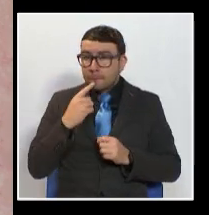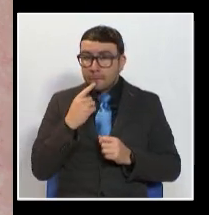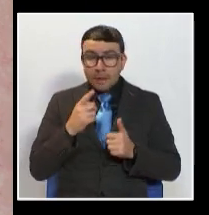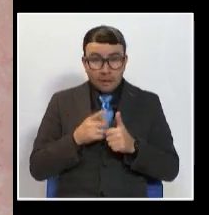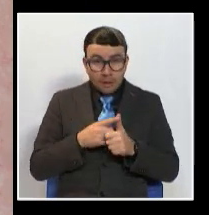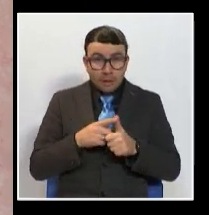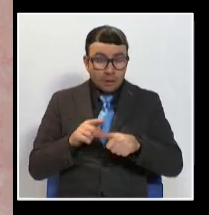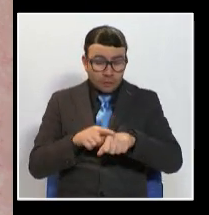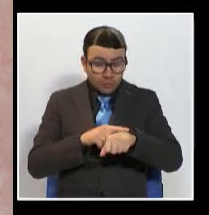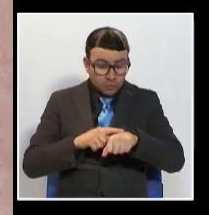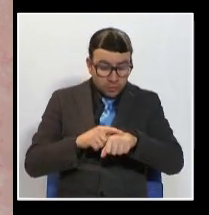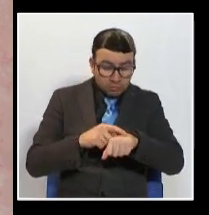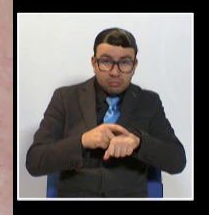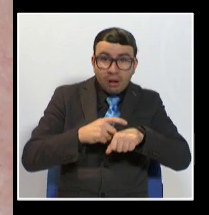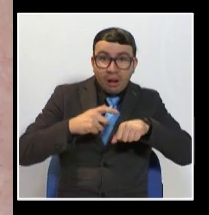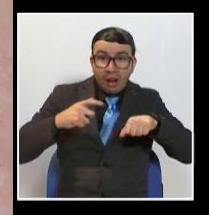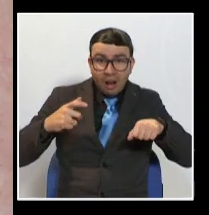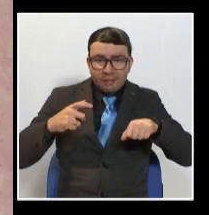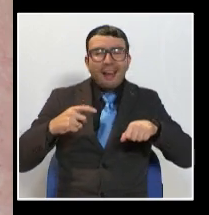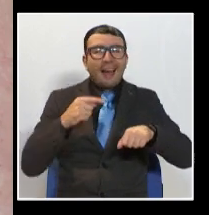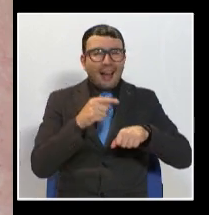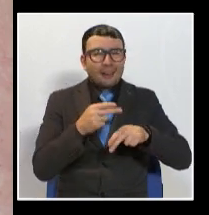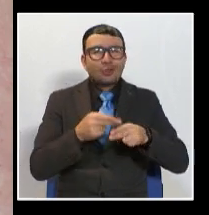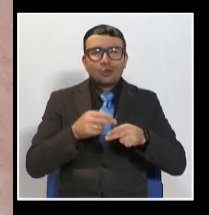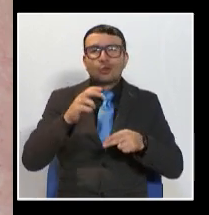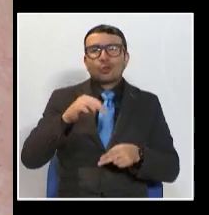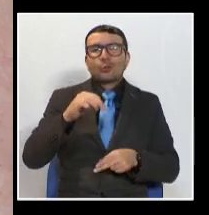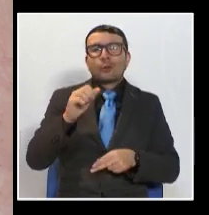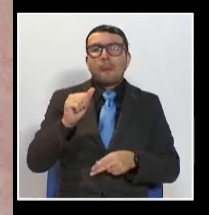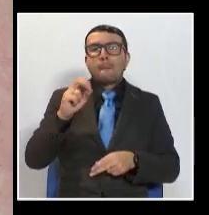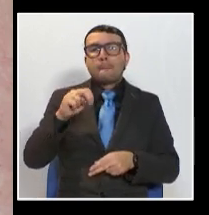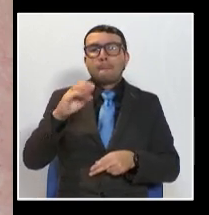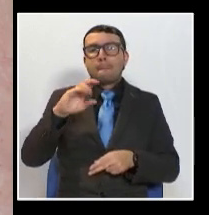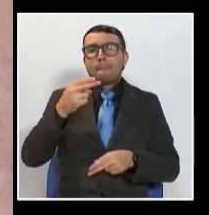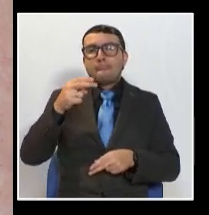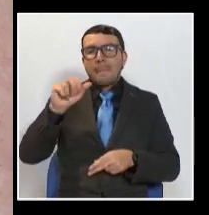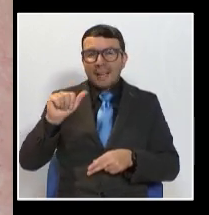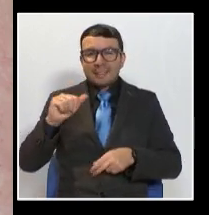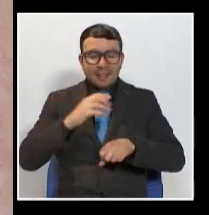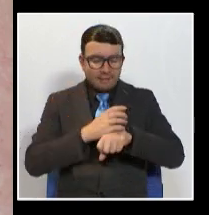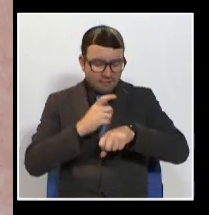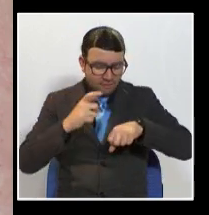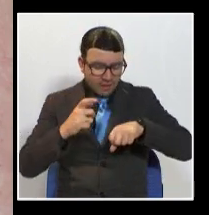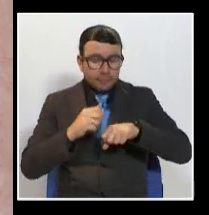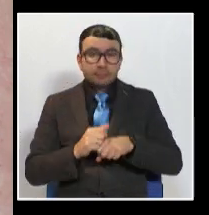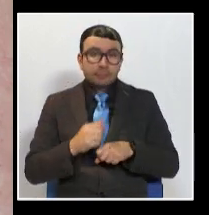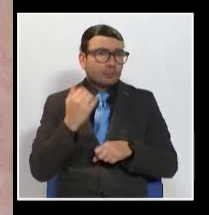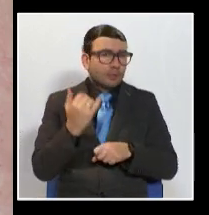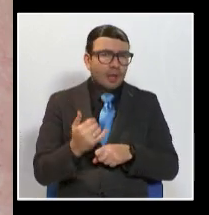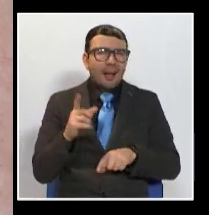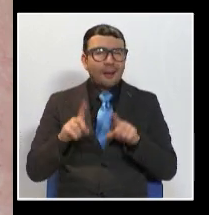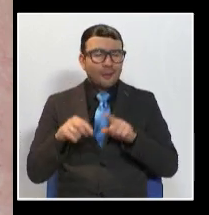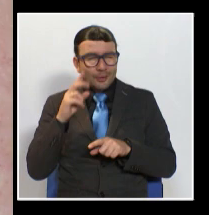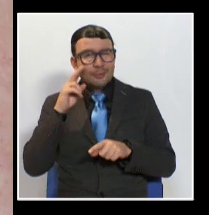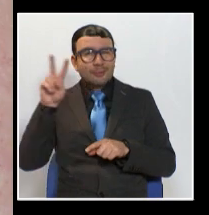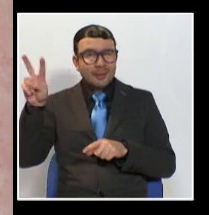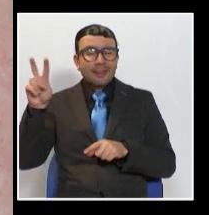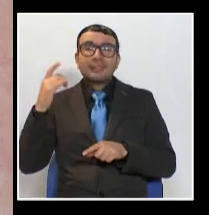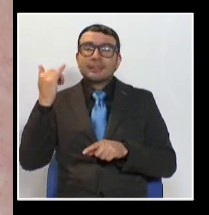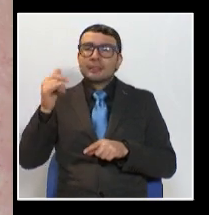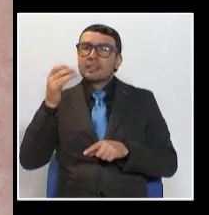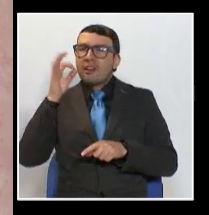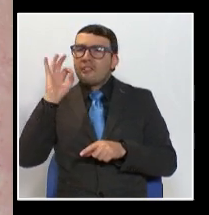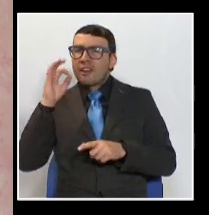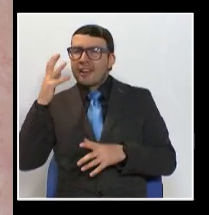grandes, entonces se llaman manchas. Lo podemos ver en muchas enfermedades. En la parte superior izquierda, las manchas café con leche, que muchas veces pues,